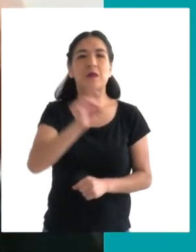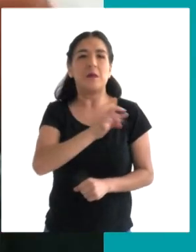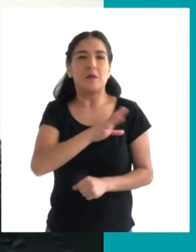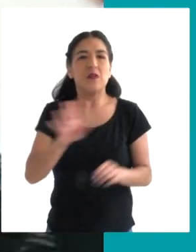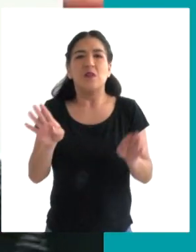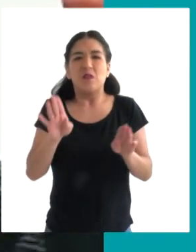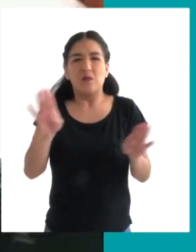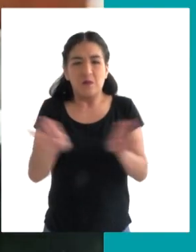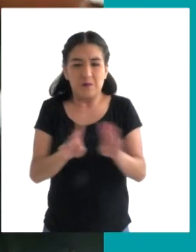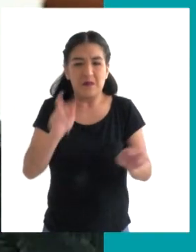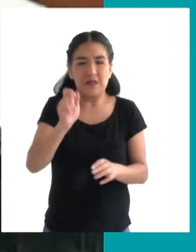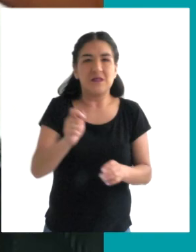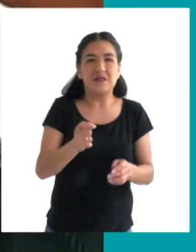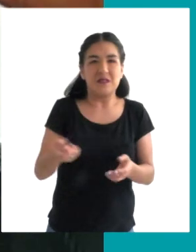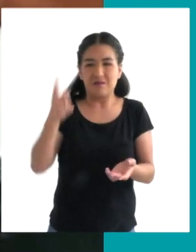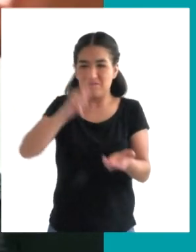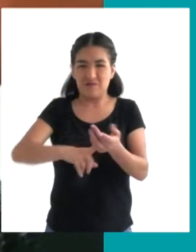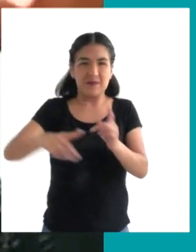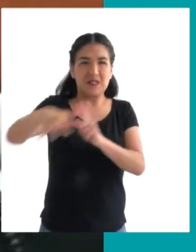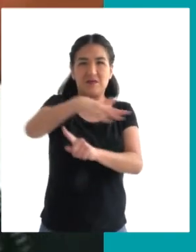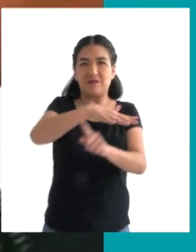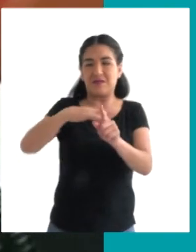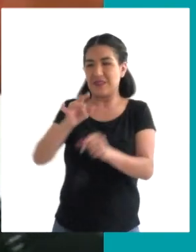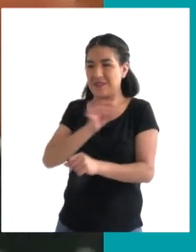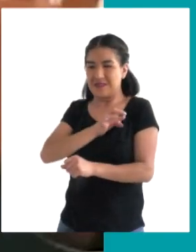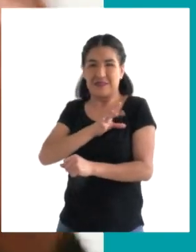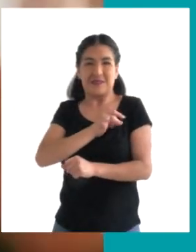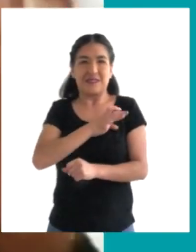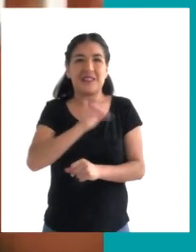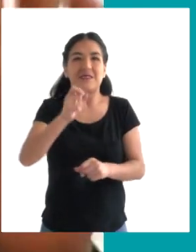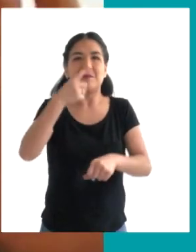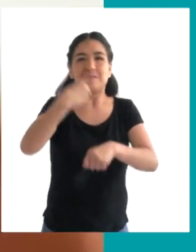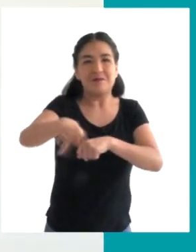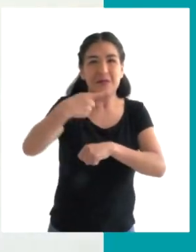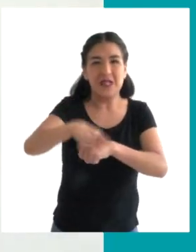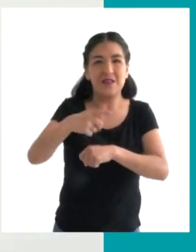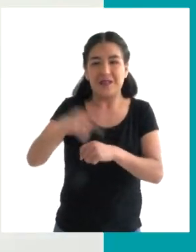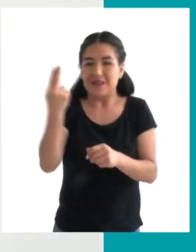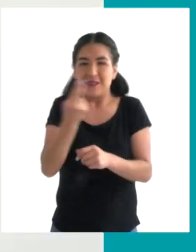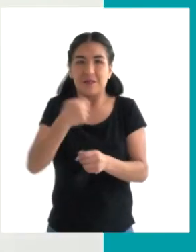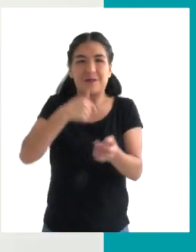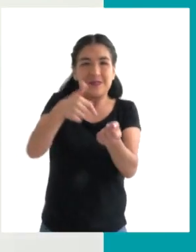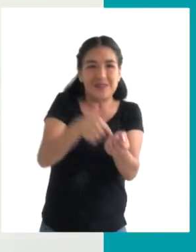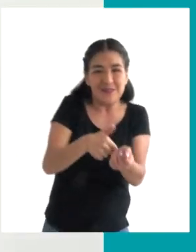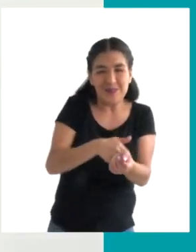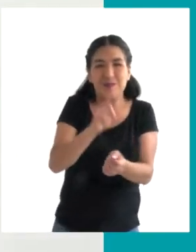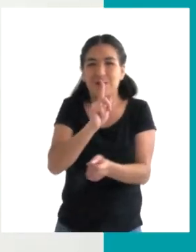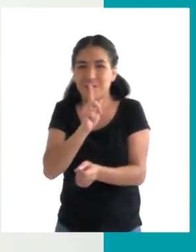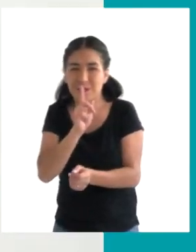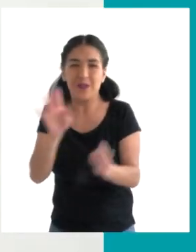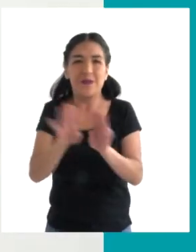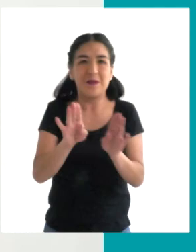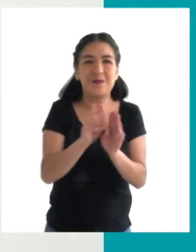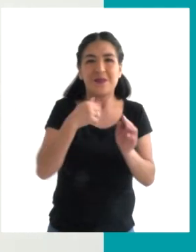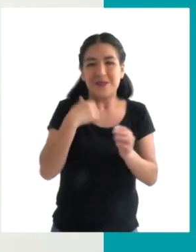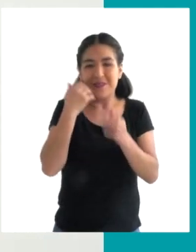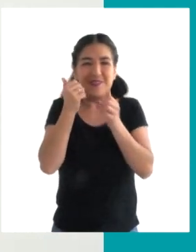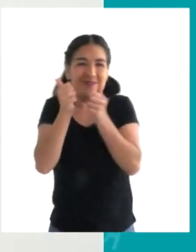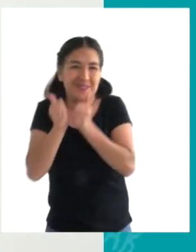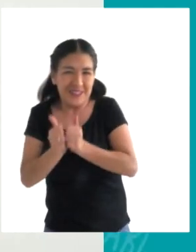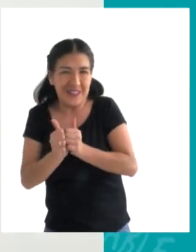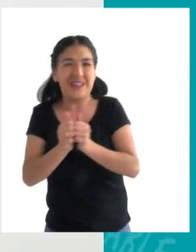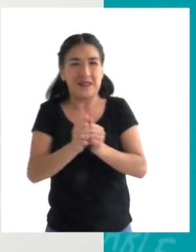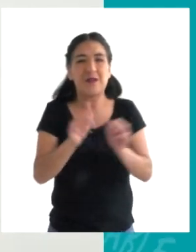pasando en tu ambiente que te está poniendo en riesgo y que necesitas esconderte o necesitas guarecerte. Es sensato, a veces es muy